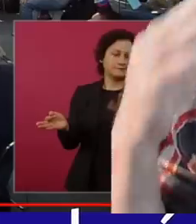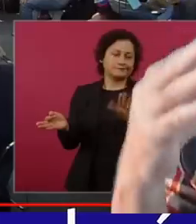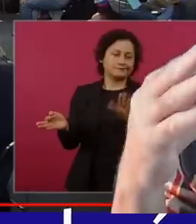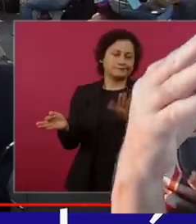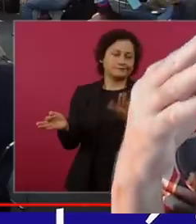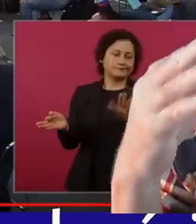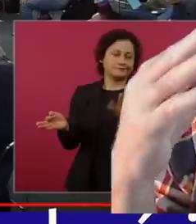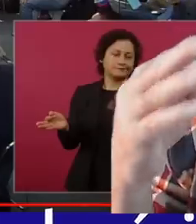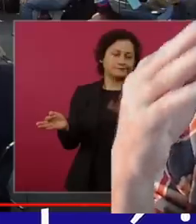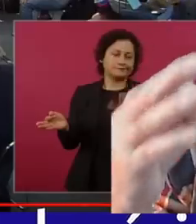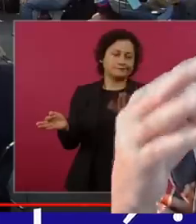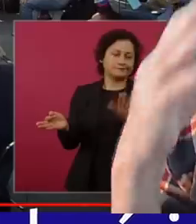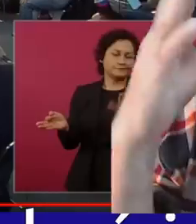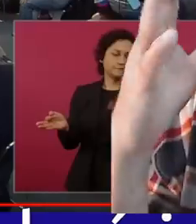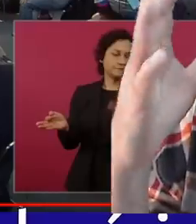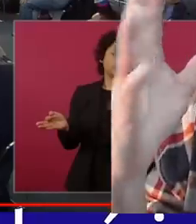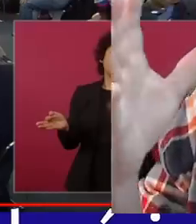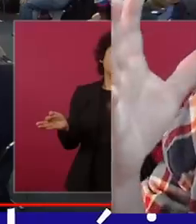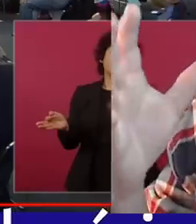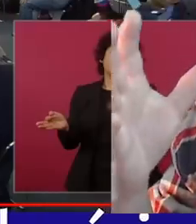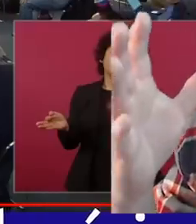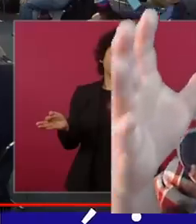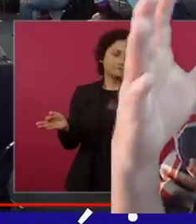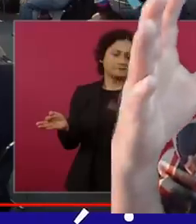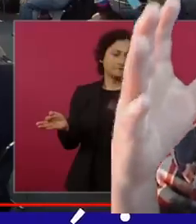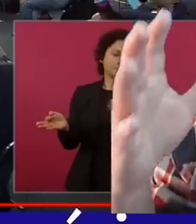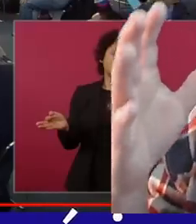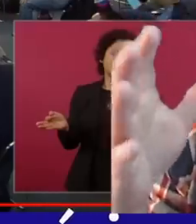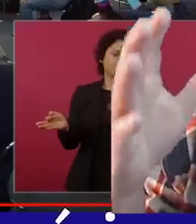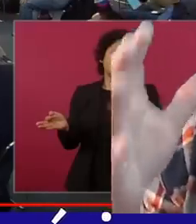amor de Dios, señora Boluarte, abra los ojos.